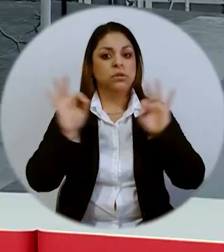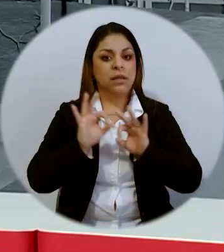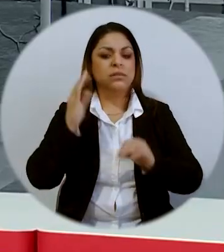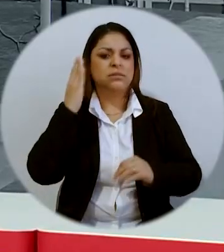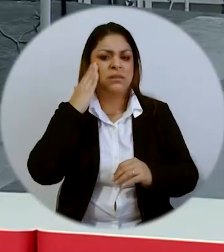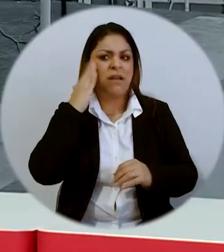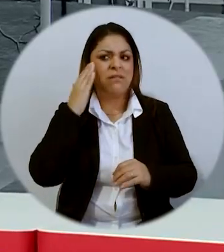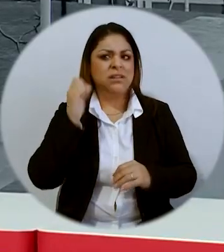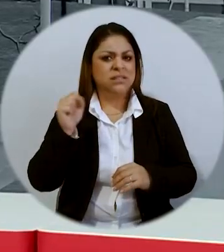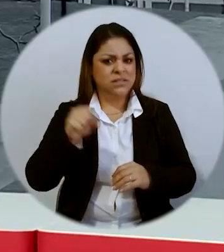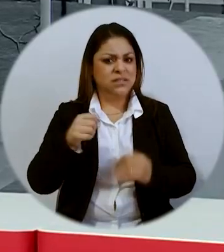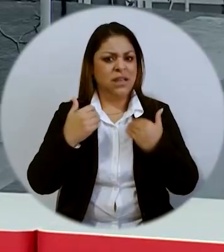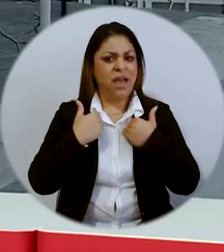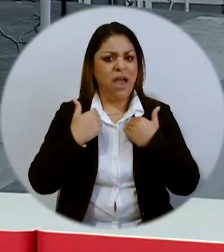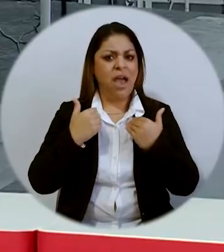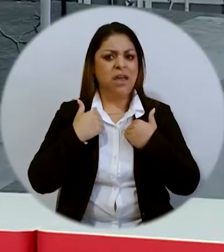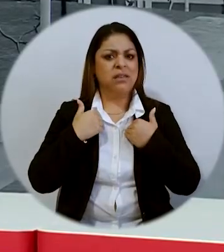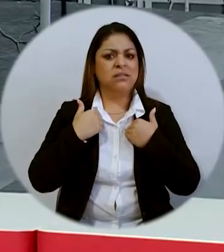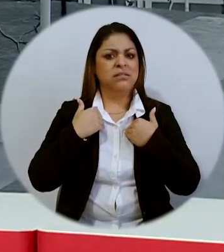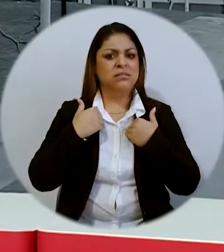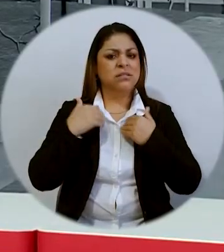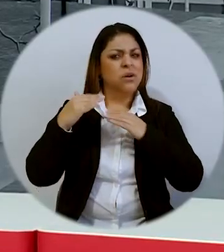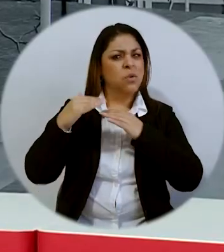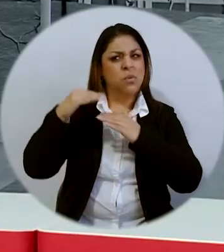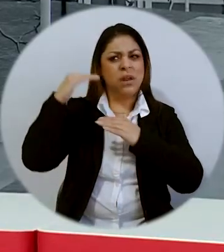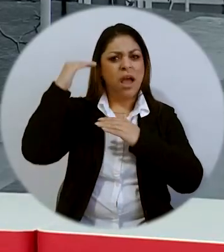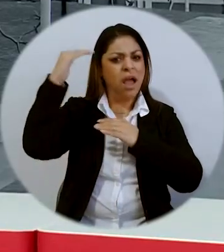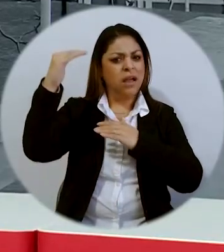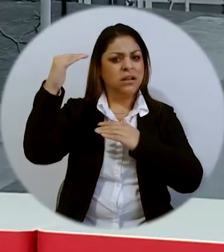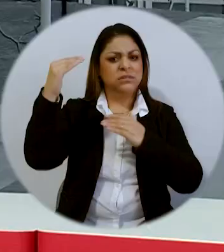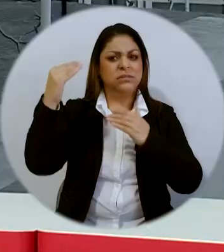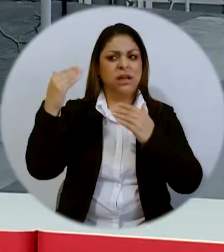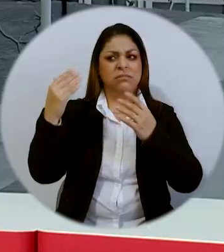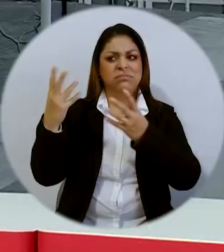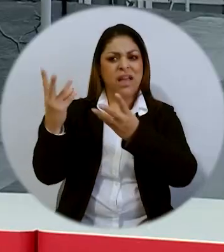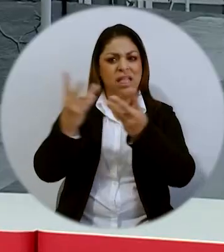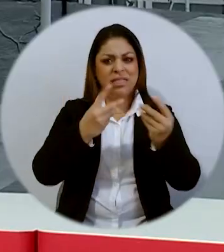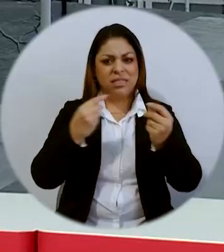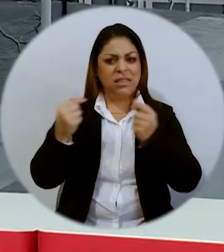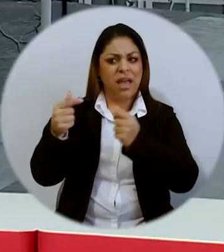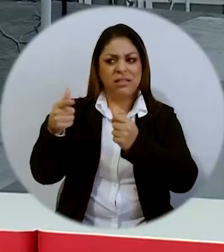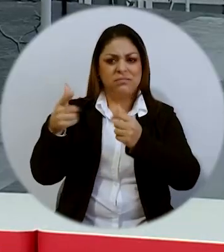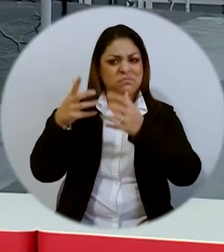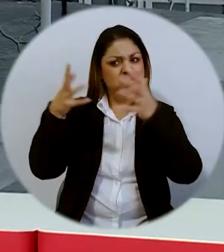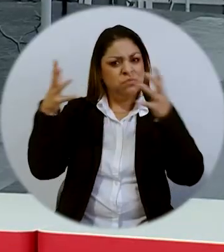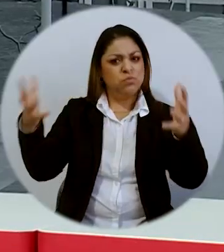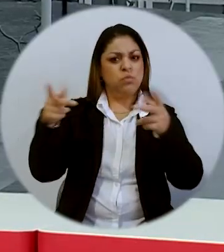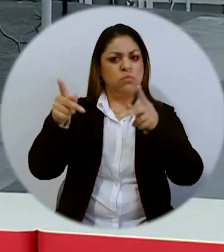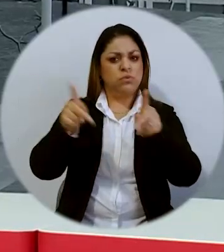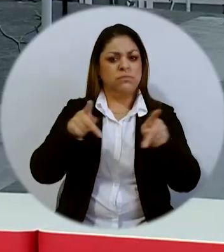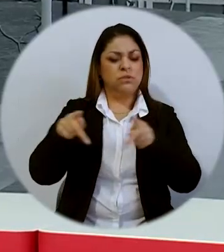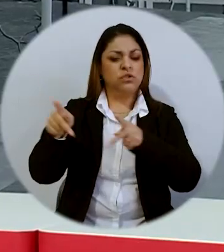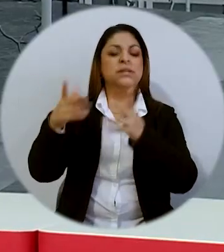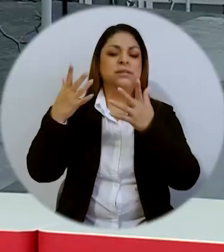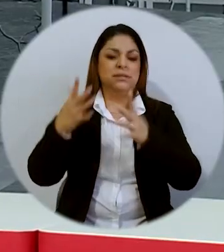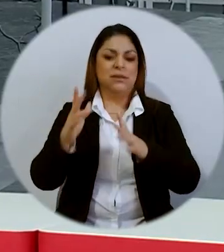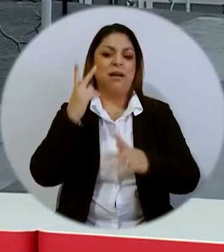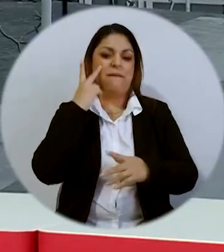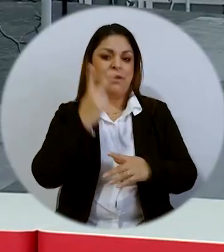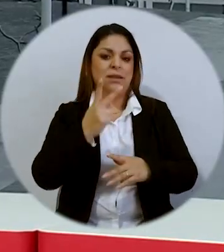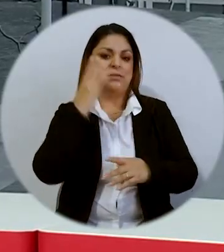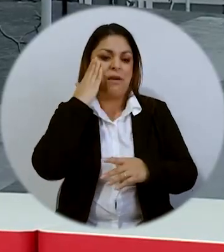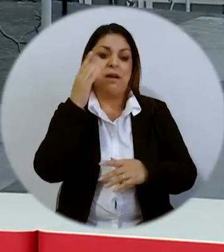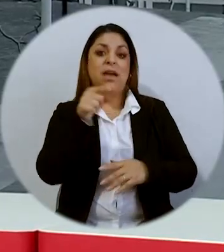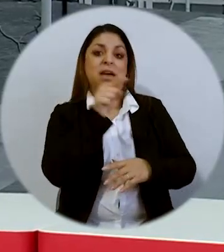muy importante saber que sí hay una alta proporción de la población que